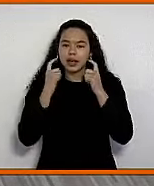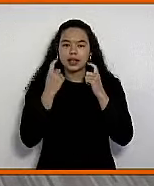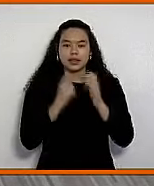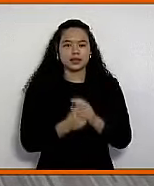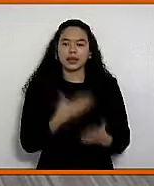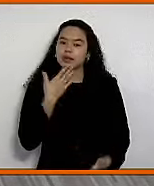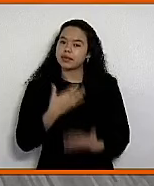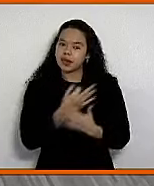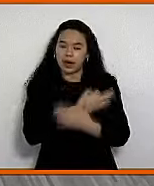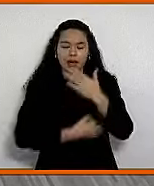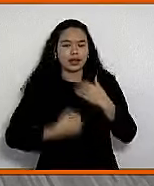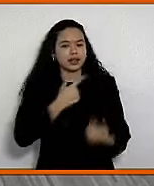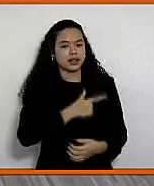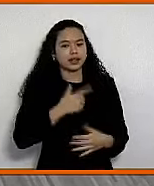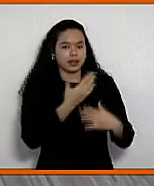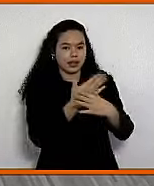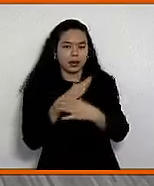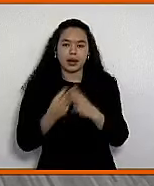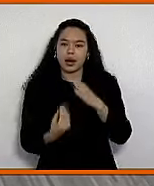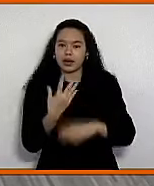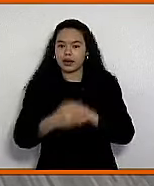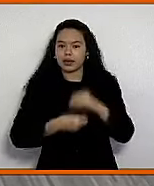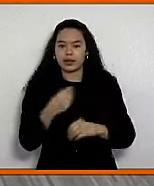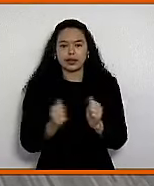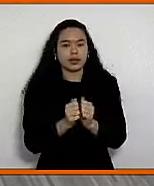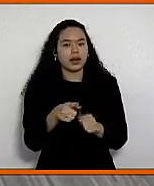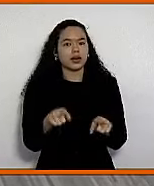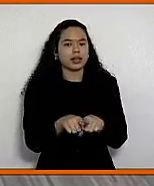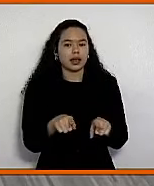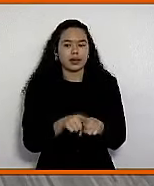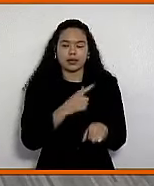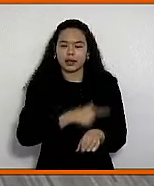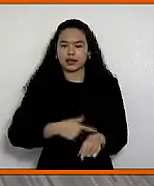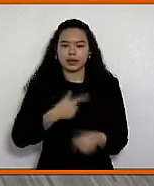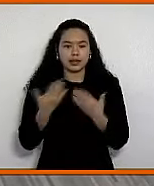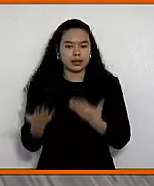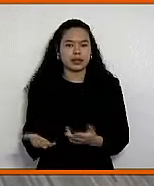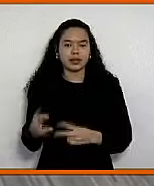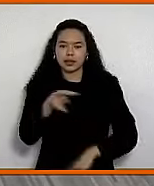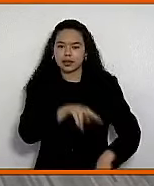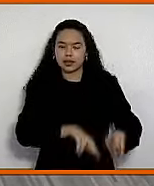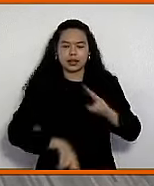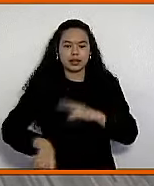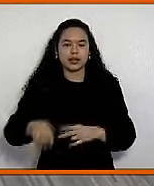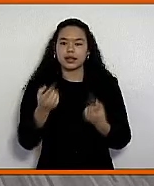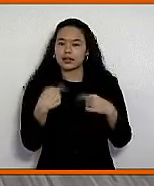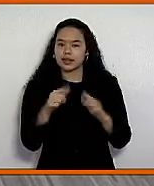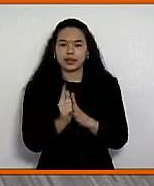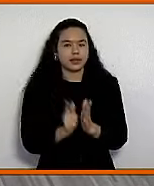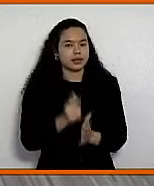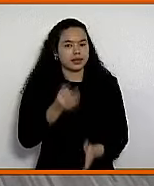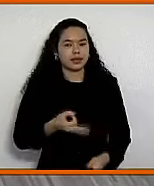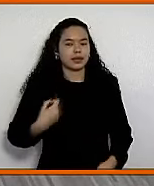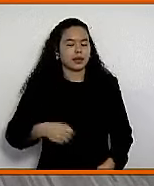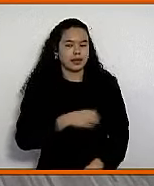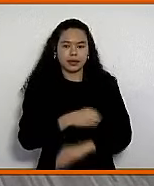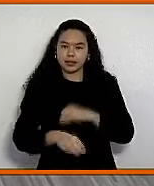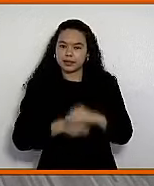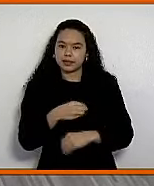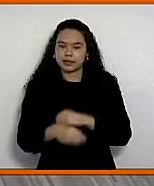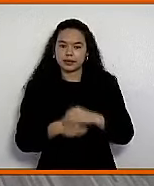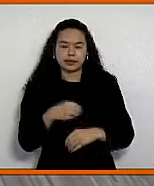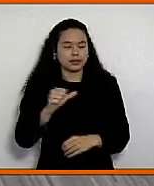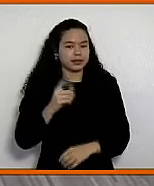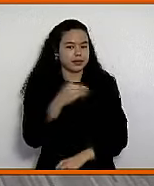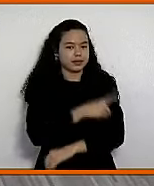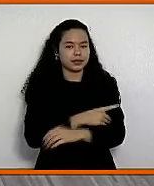Tatiana. Buenas tardes, Madeline, qué placer compartir un sorteo más junto a vos. También contamos con la presencia de nuestra auditora y notario, quienes le dan transparencia a nuestro segundo sorteo